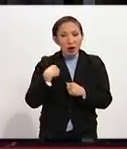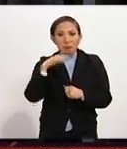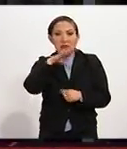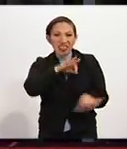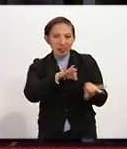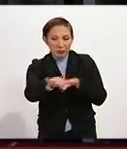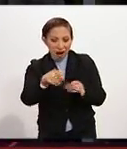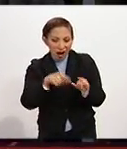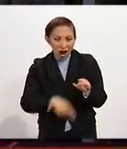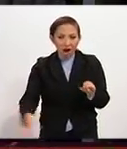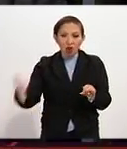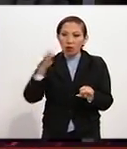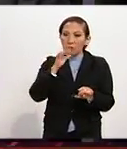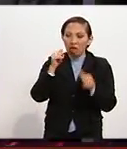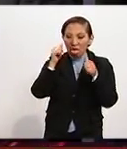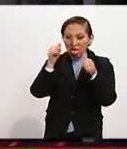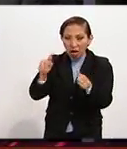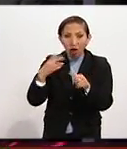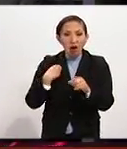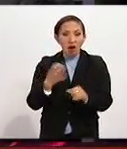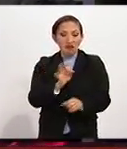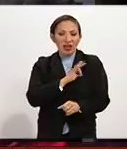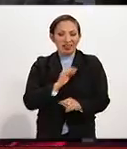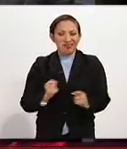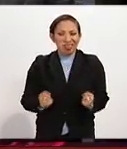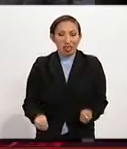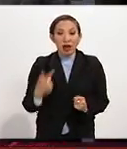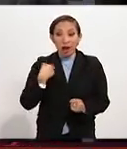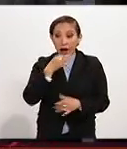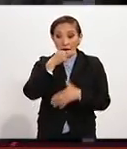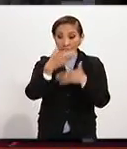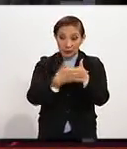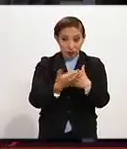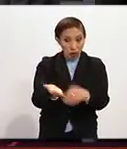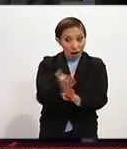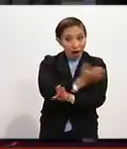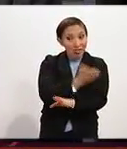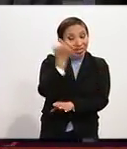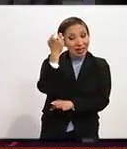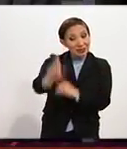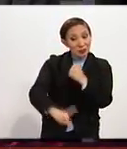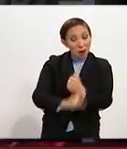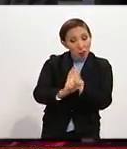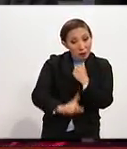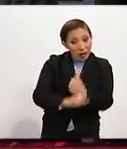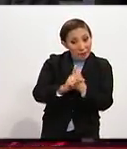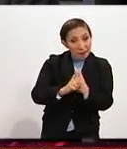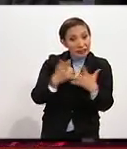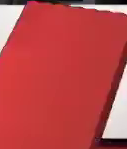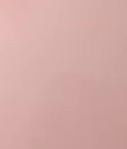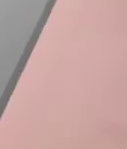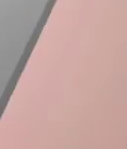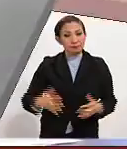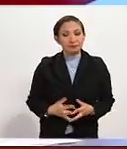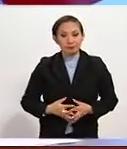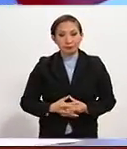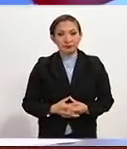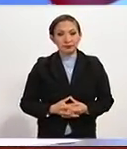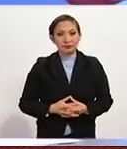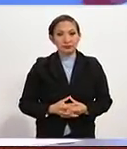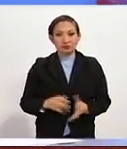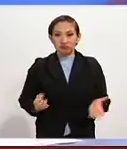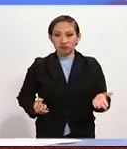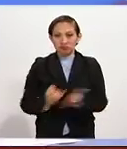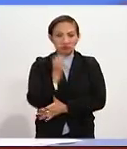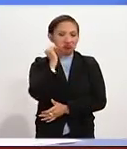incompetencia, negligencia o mala fe. No faltaron advertencias antes de llegar a esta crisis sin precedentes. La